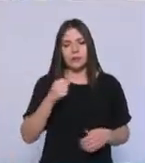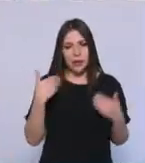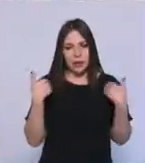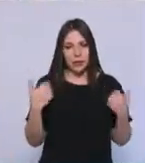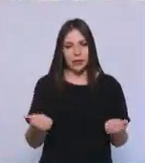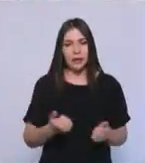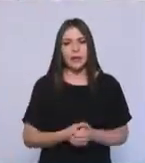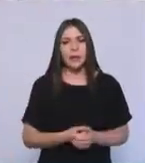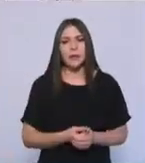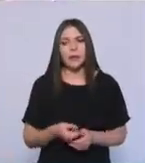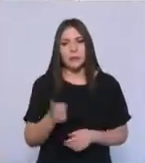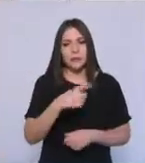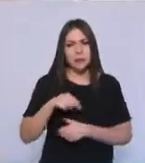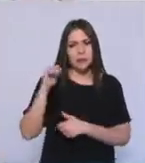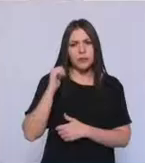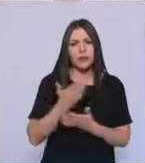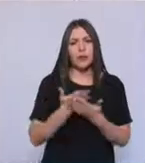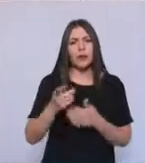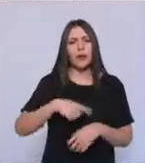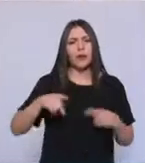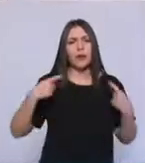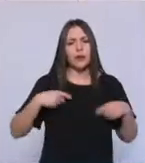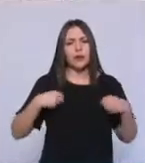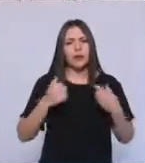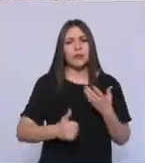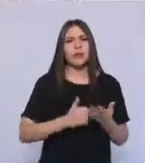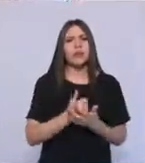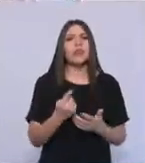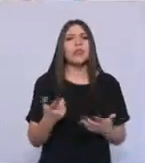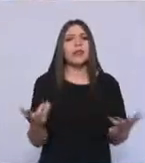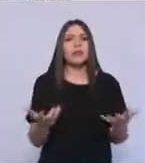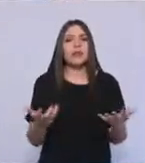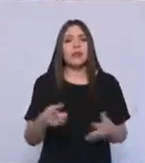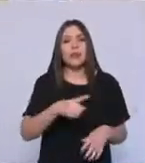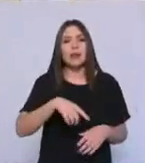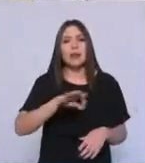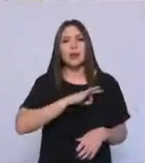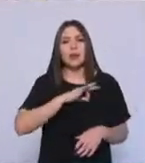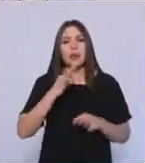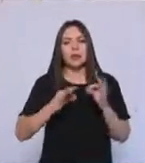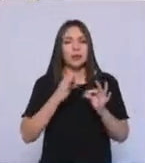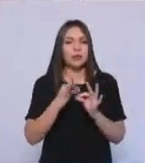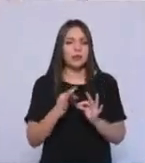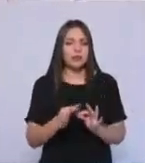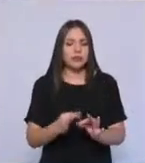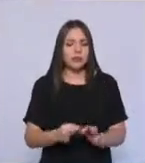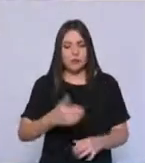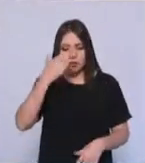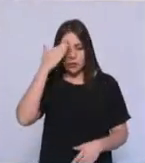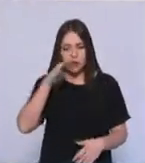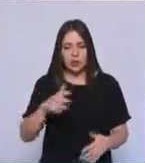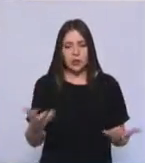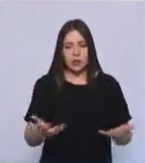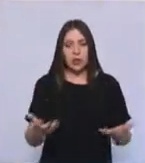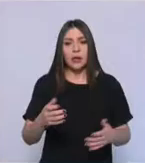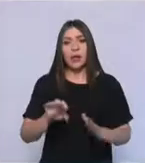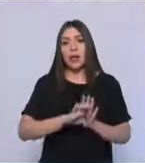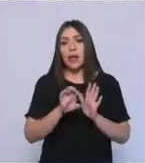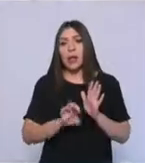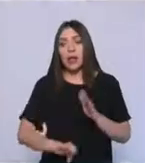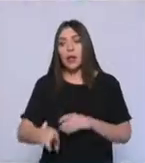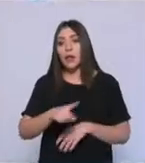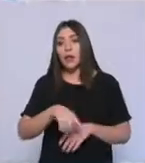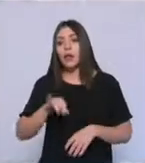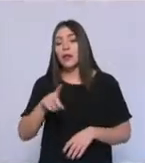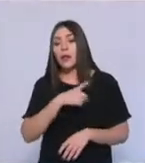las autoridades, pero a la ciudadanía, ¿qué es lo que le corresponde hacer para tener todas las herramientas en la mano? Y bueno, en el caso de que tengan que hacer